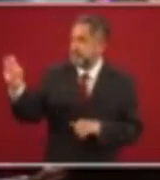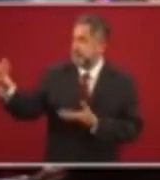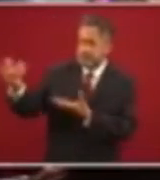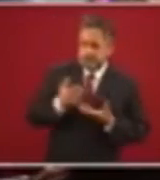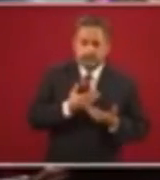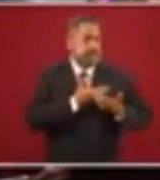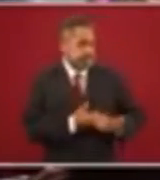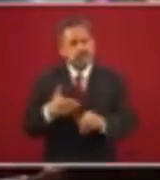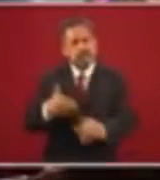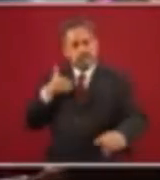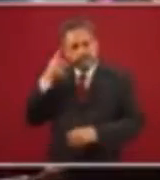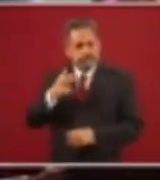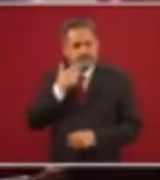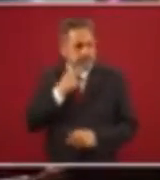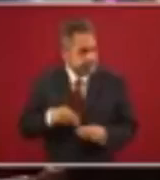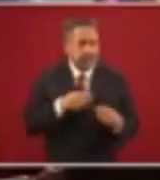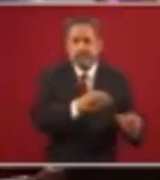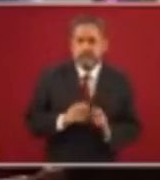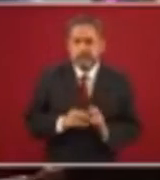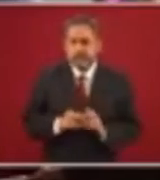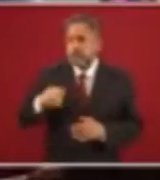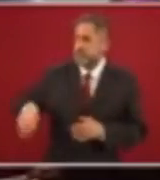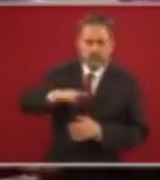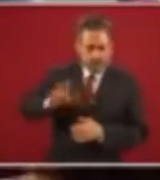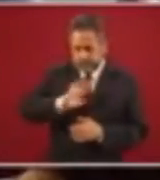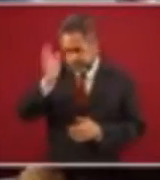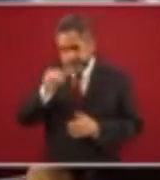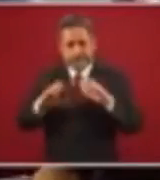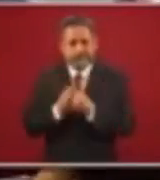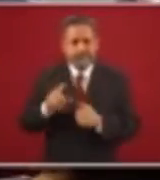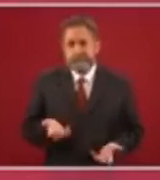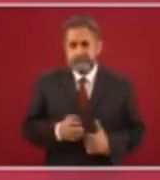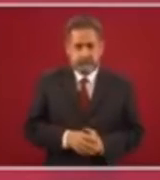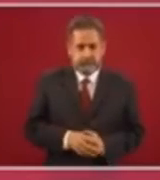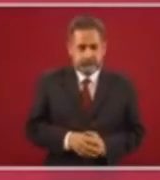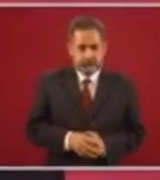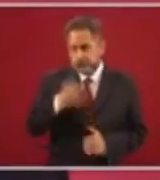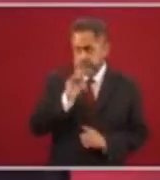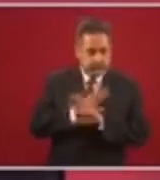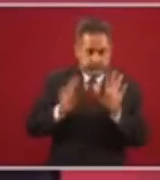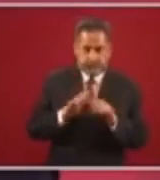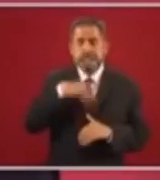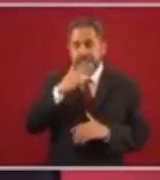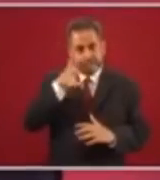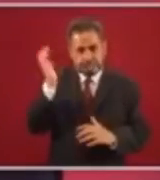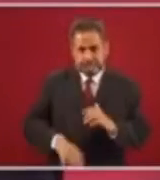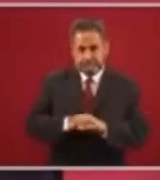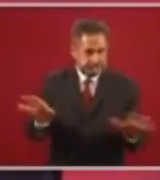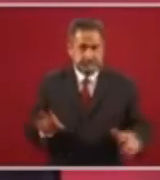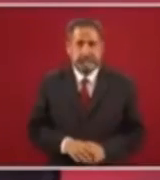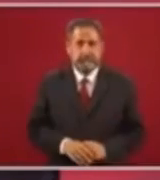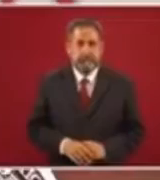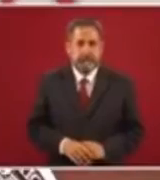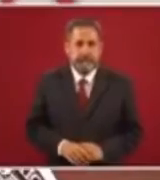la solicitud con tiempo. Y los servidores públicos ya quedamos, son 24 horas, pero se acaba la corrupción.